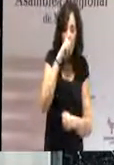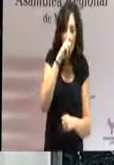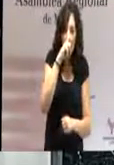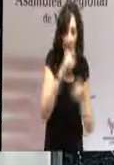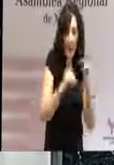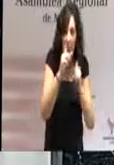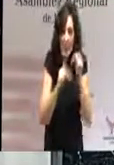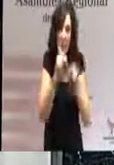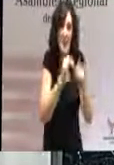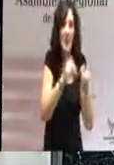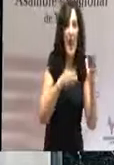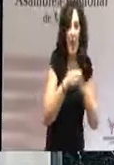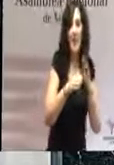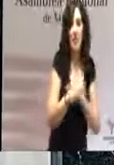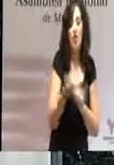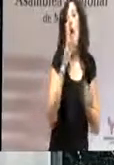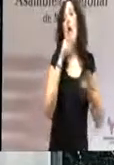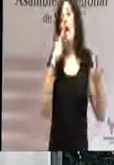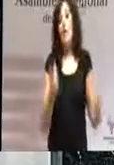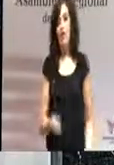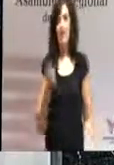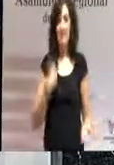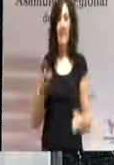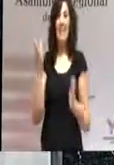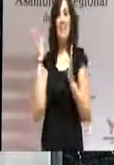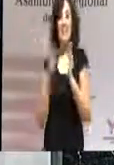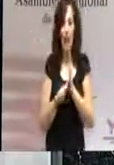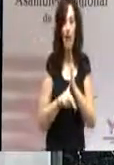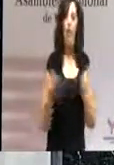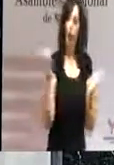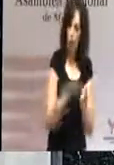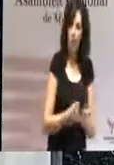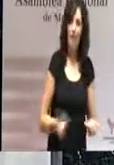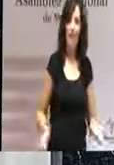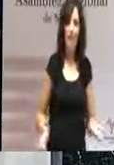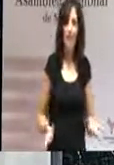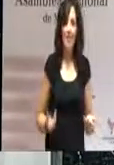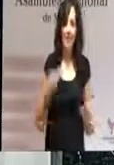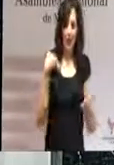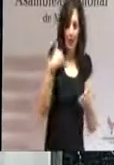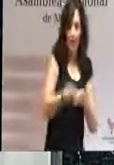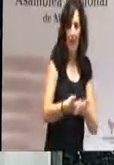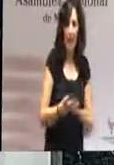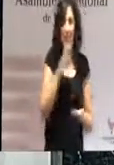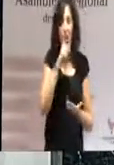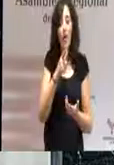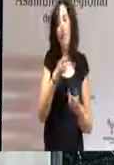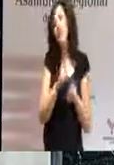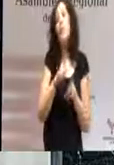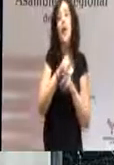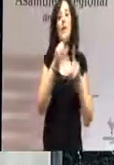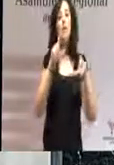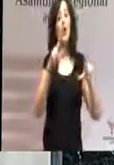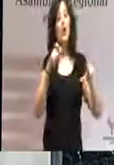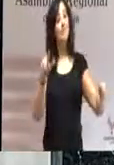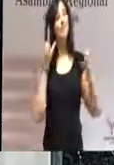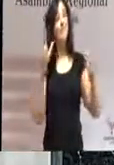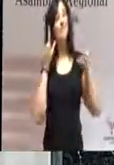accesos. Otra vez llegan ustedes tarde. Por mucho que busquen ahora para una foto, han